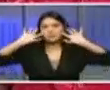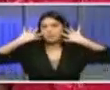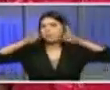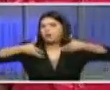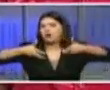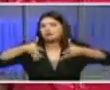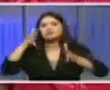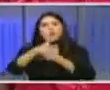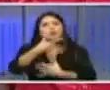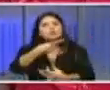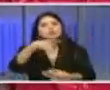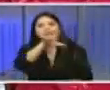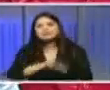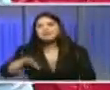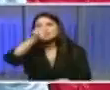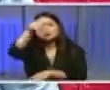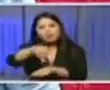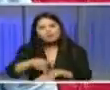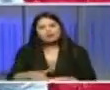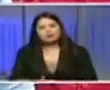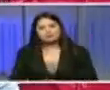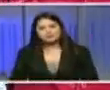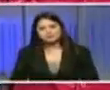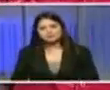sobre los intereses nacionales.